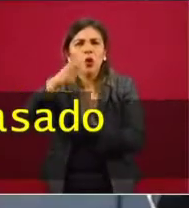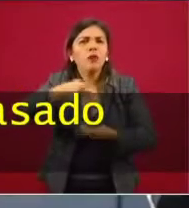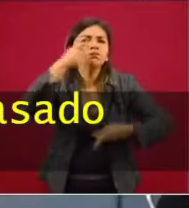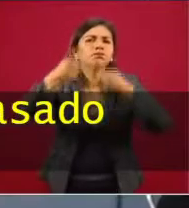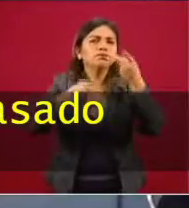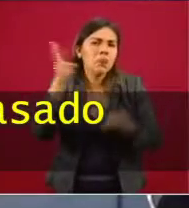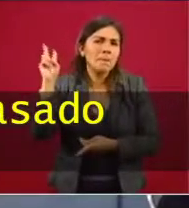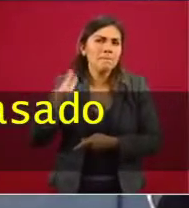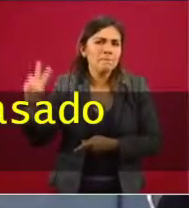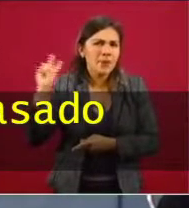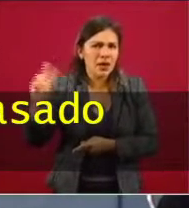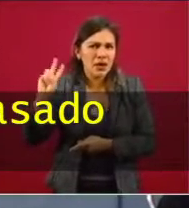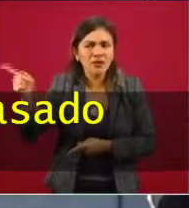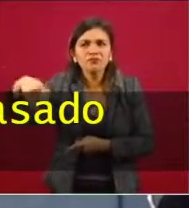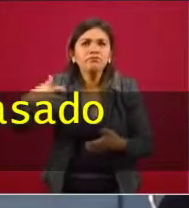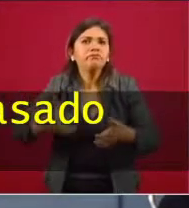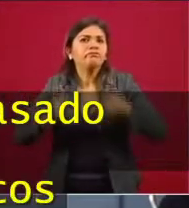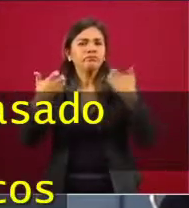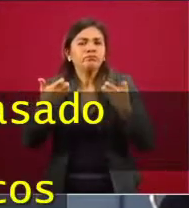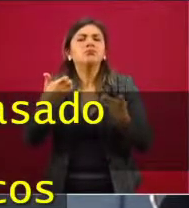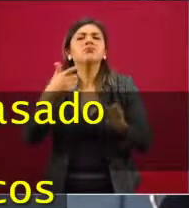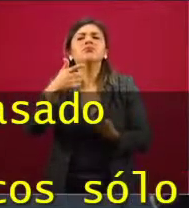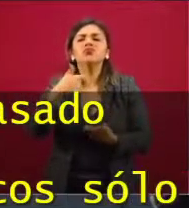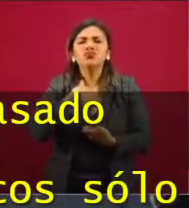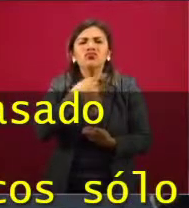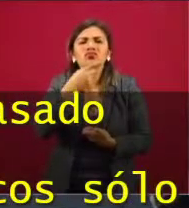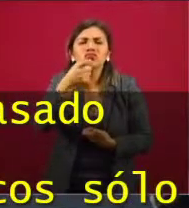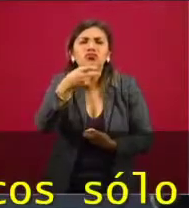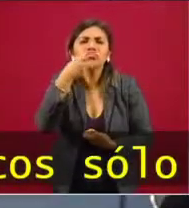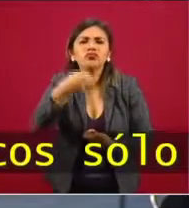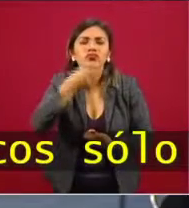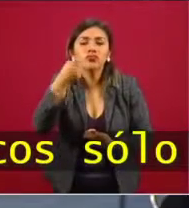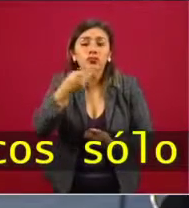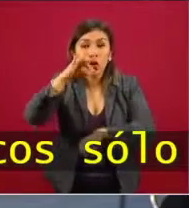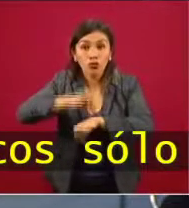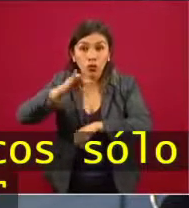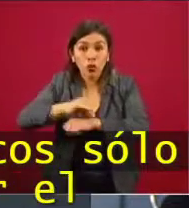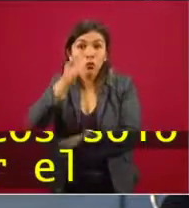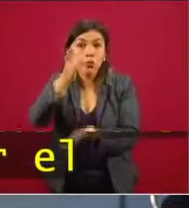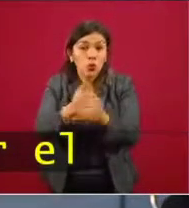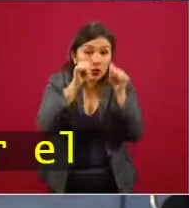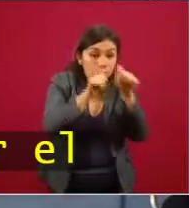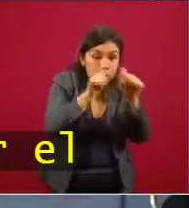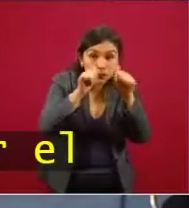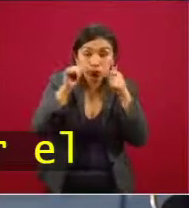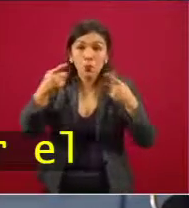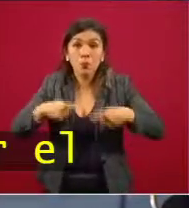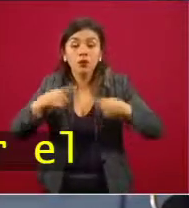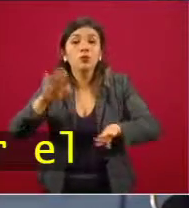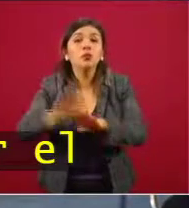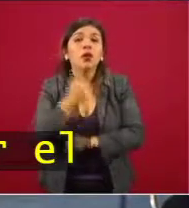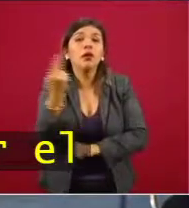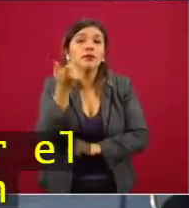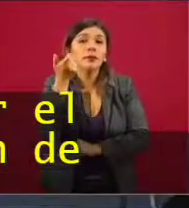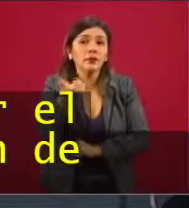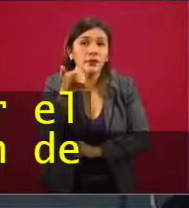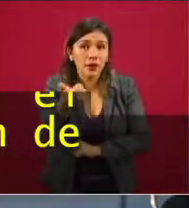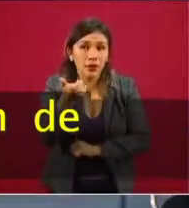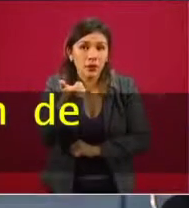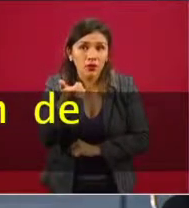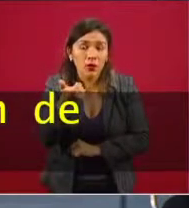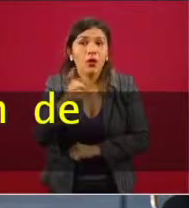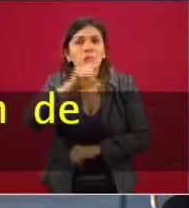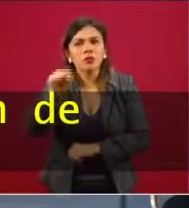viernes? ¿Qué hice? Dijo que los médicos solo atendían a los pacientes por el beneficio económico, y el fin de